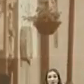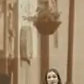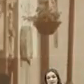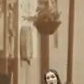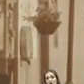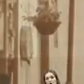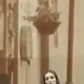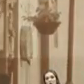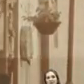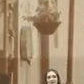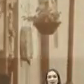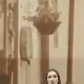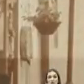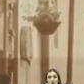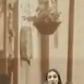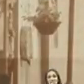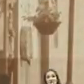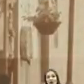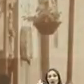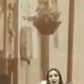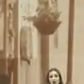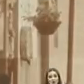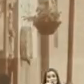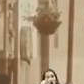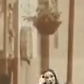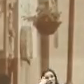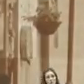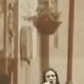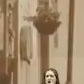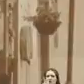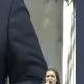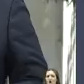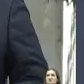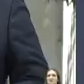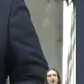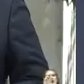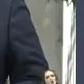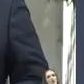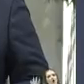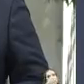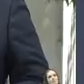10.07% no será un triunfo de su gobierno, sino del país. Diego Giraldo, ¿qué más dijo el presidente?